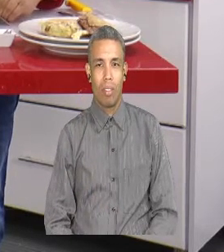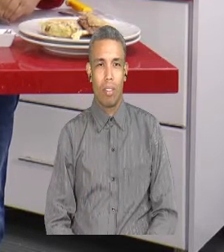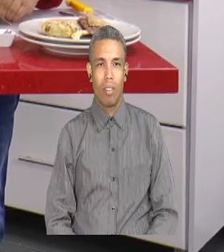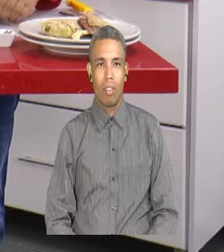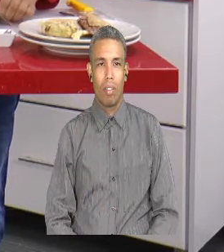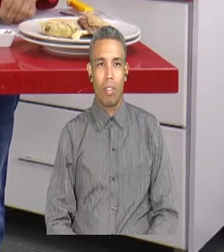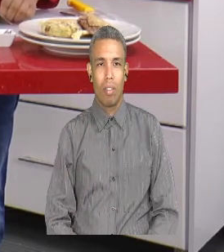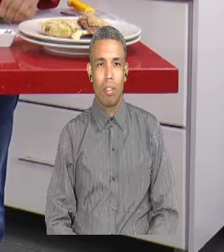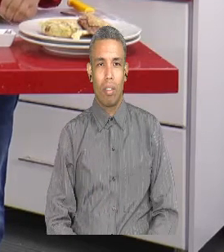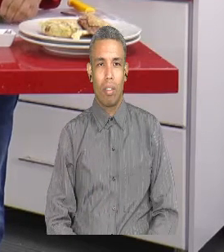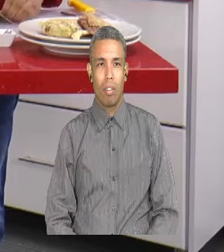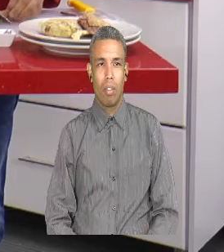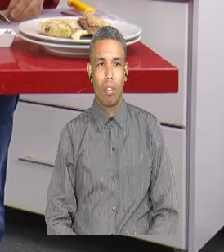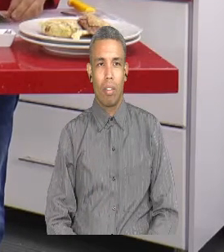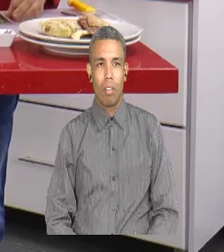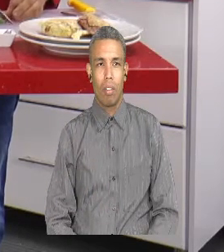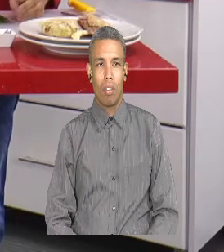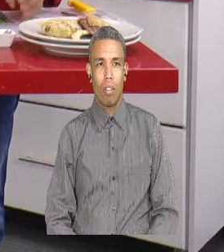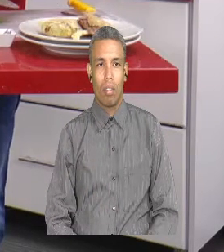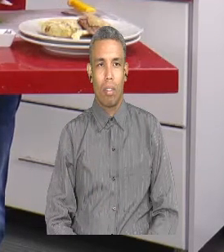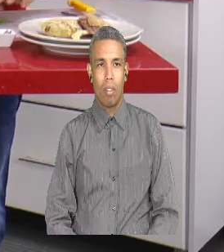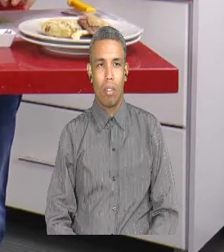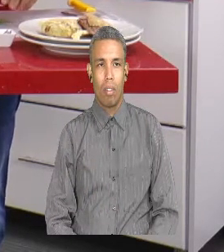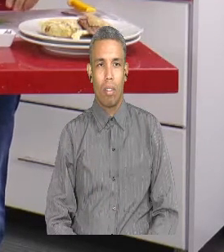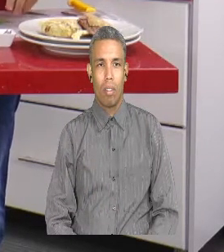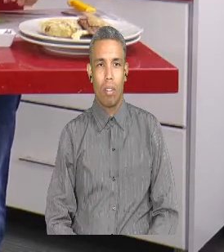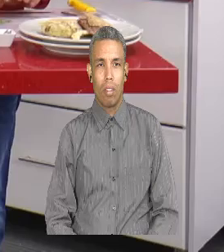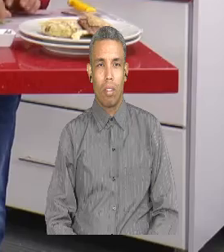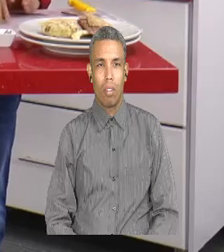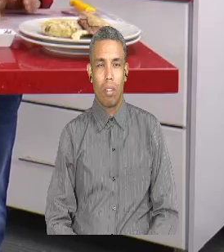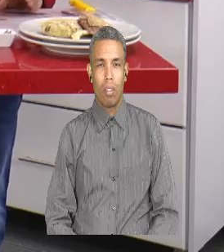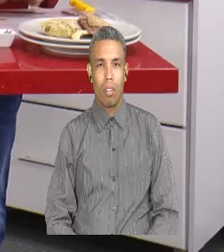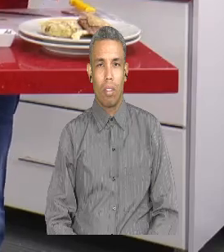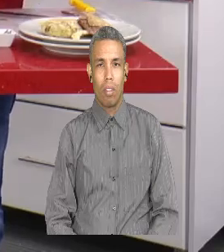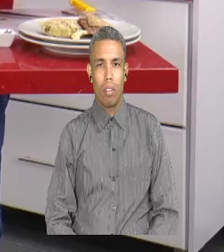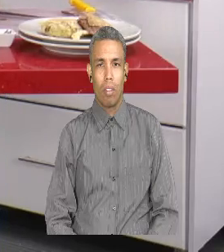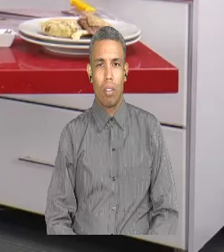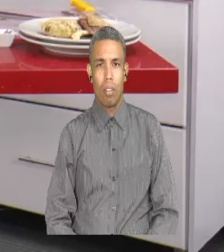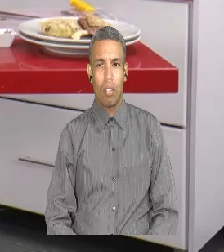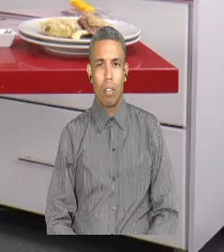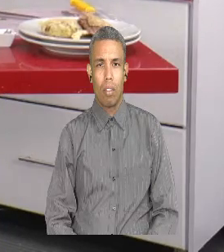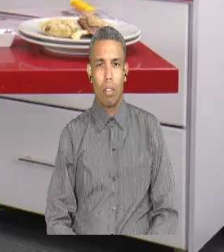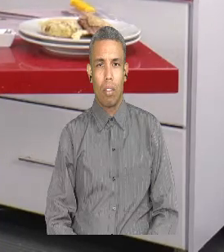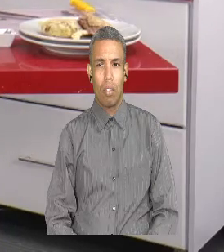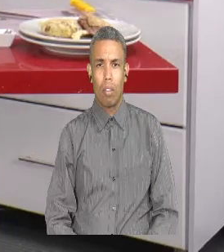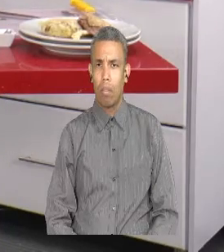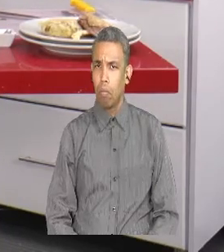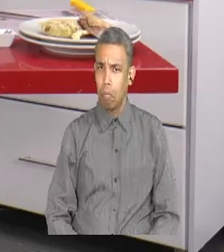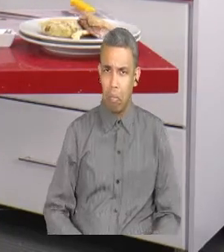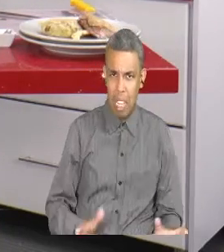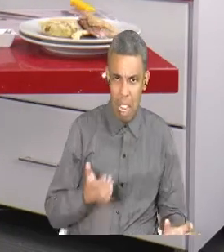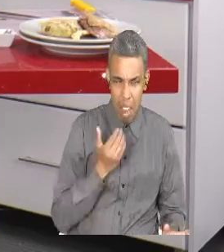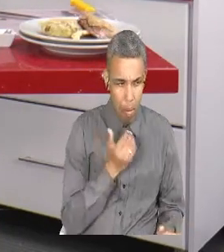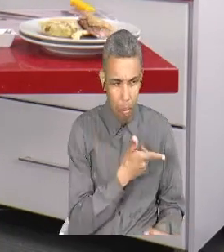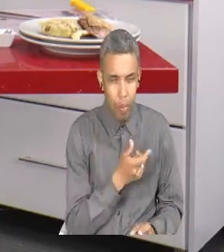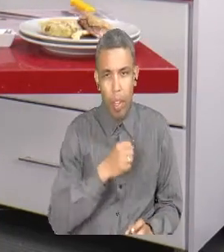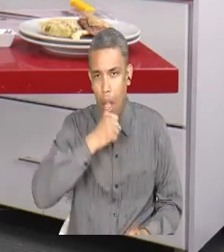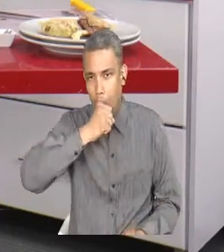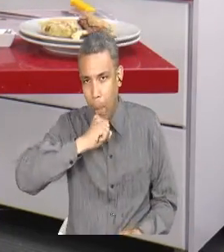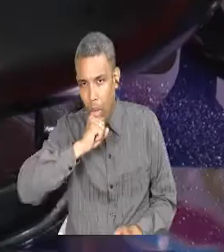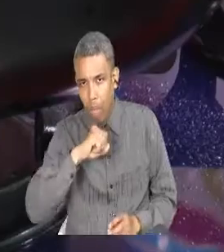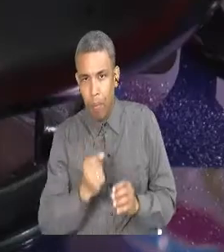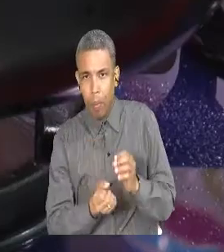hay manera de que se derrita para nada? No, se puede estar manejando dentro de